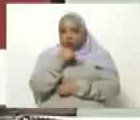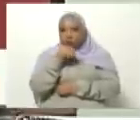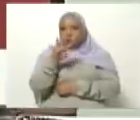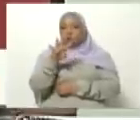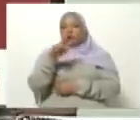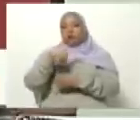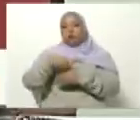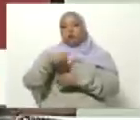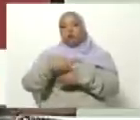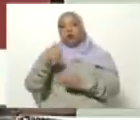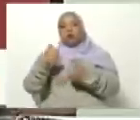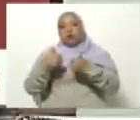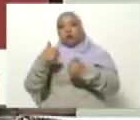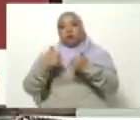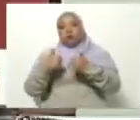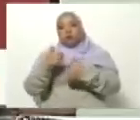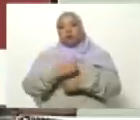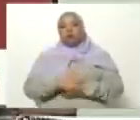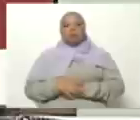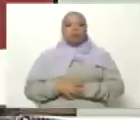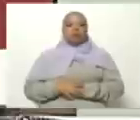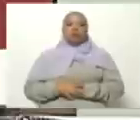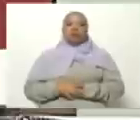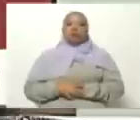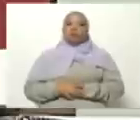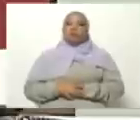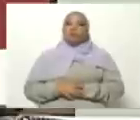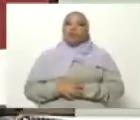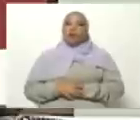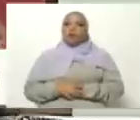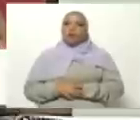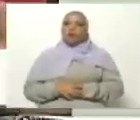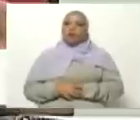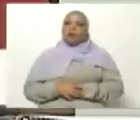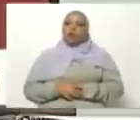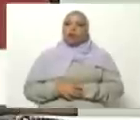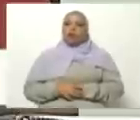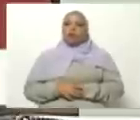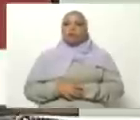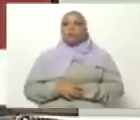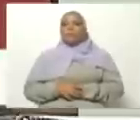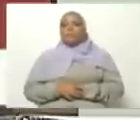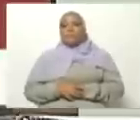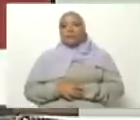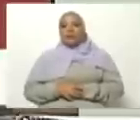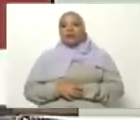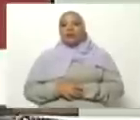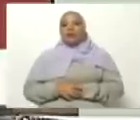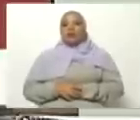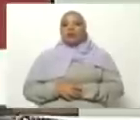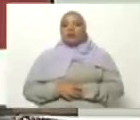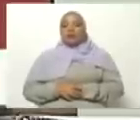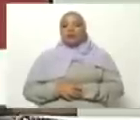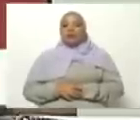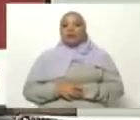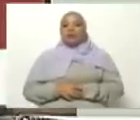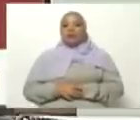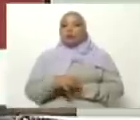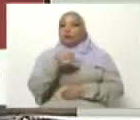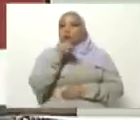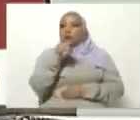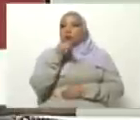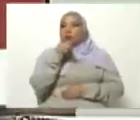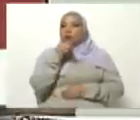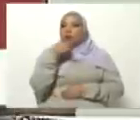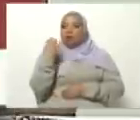veces. Tiene que activar la máquina con el captahuella. Bueno, es un sistema moderno para nuestro país. Eso está